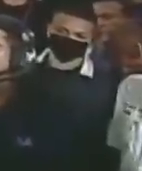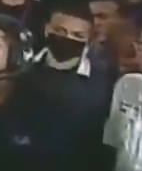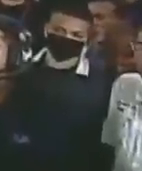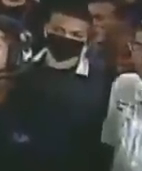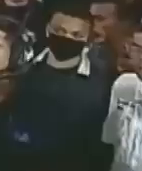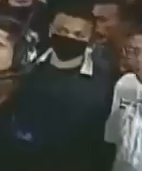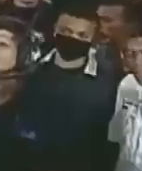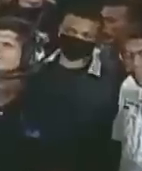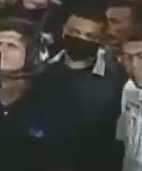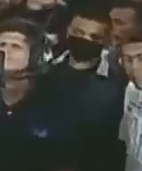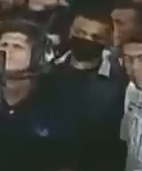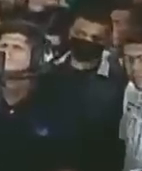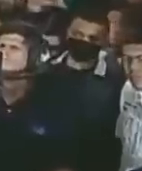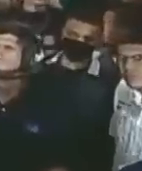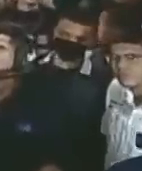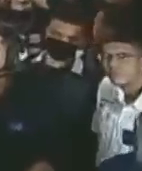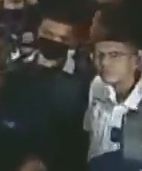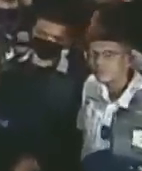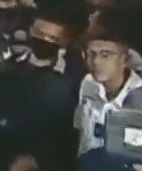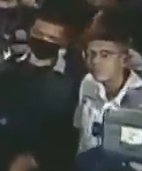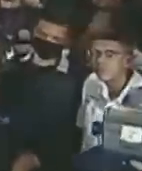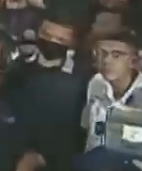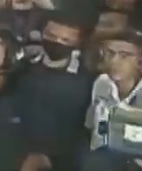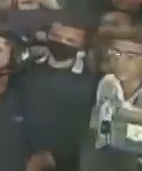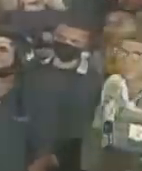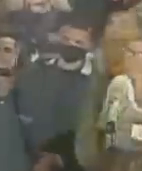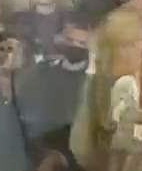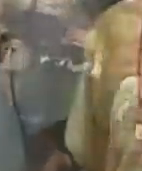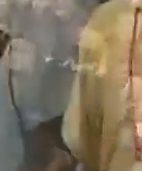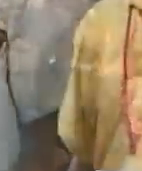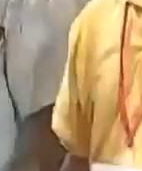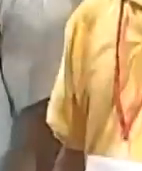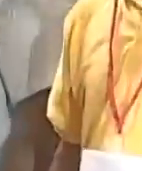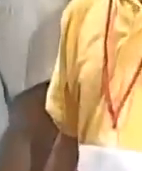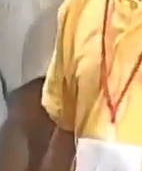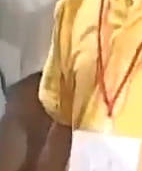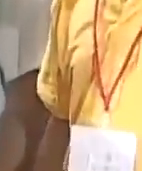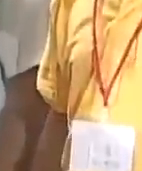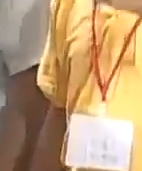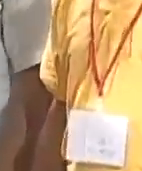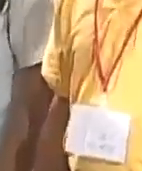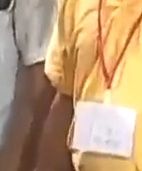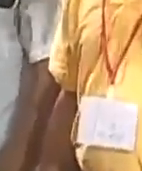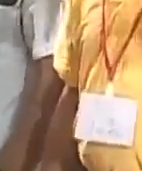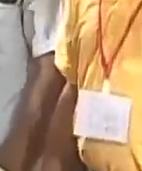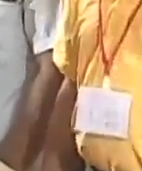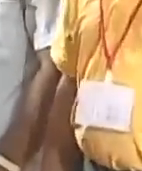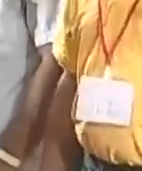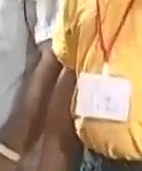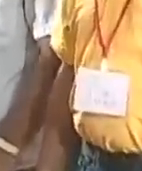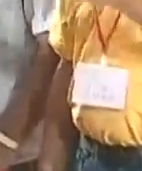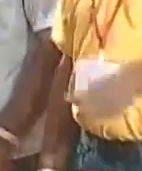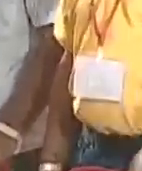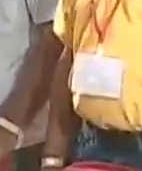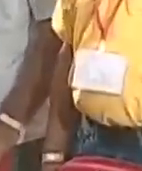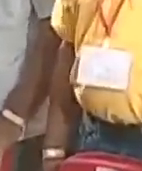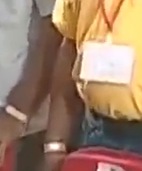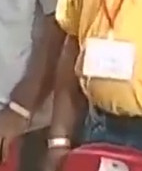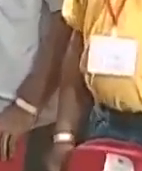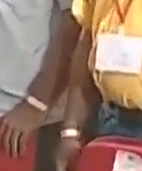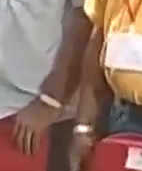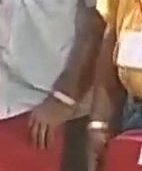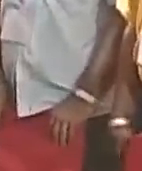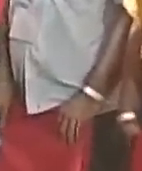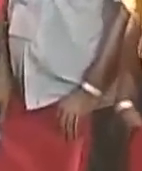constituyen el 43.8%, lo conforman las mujeres, mientras que el 56.2% lo